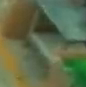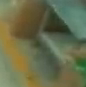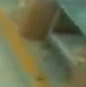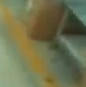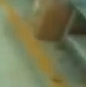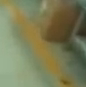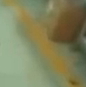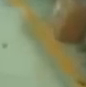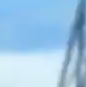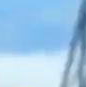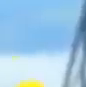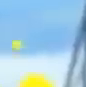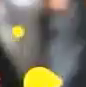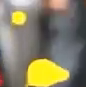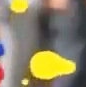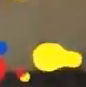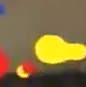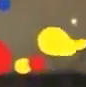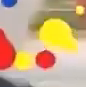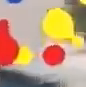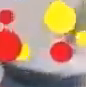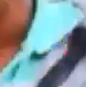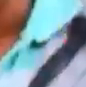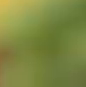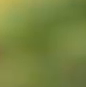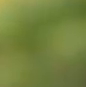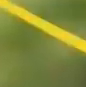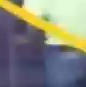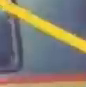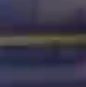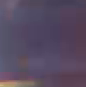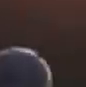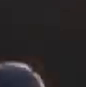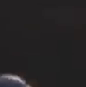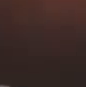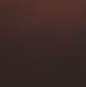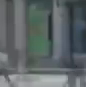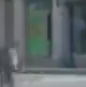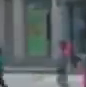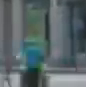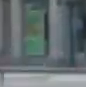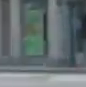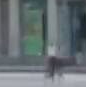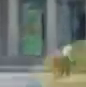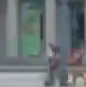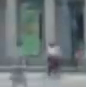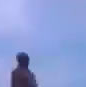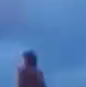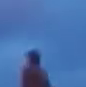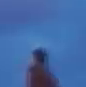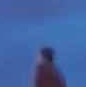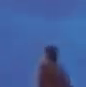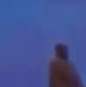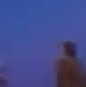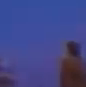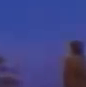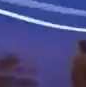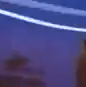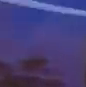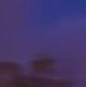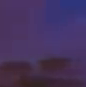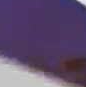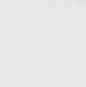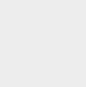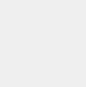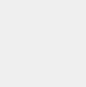Bienvenidos y bienvenidas a continuación una transmisión conjunta de radio y televisión por su derecho